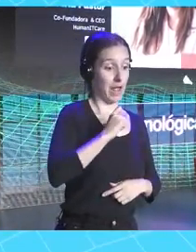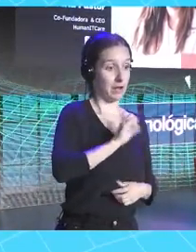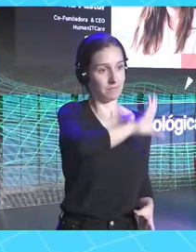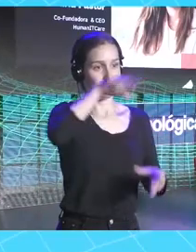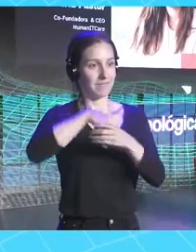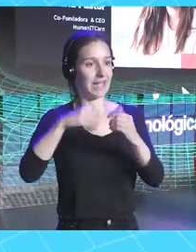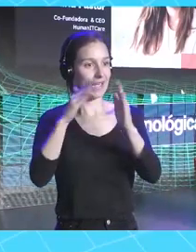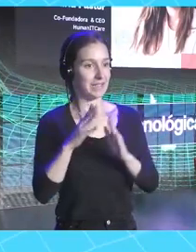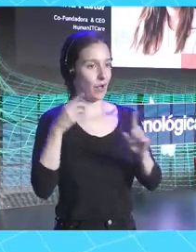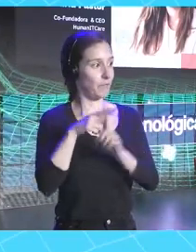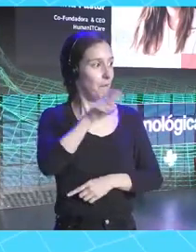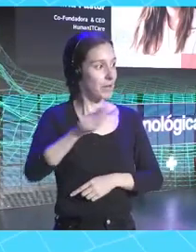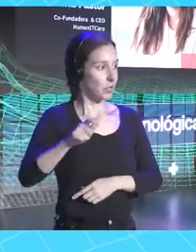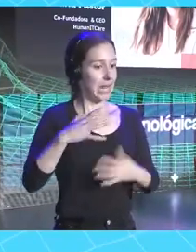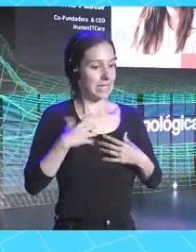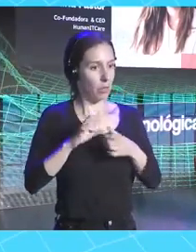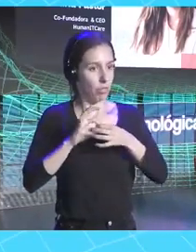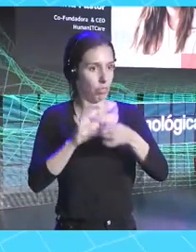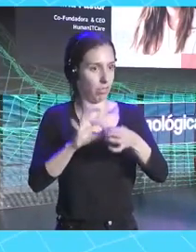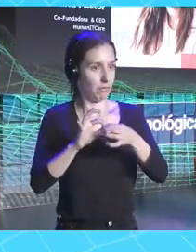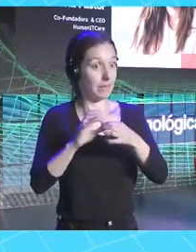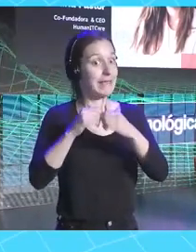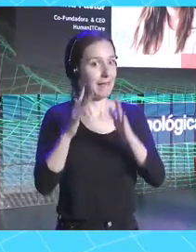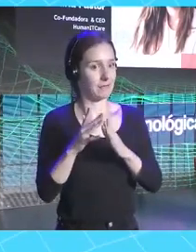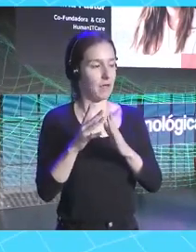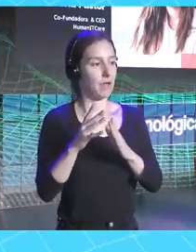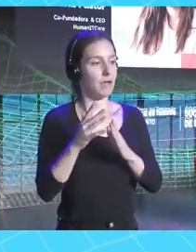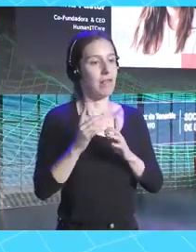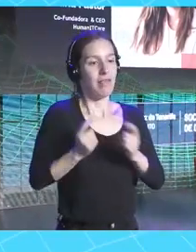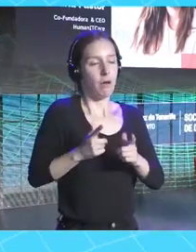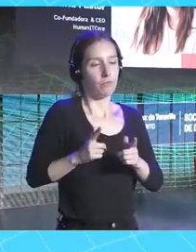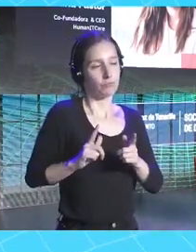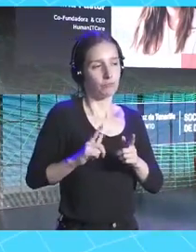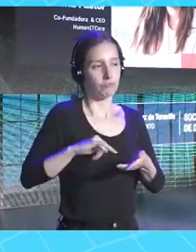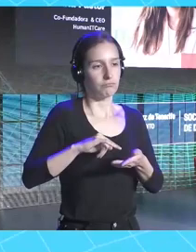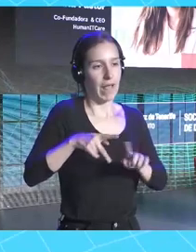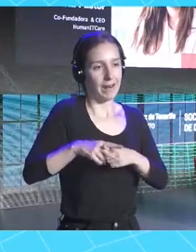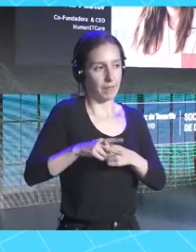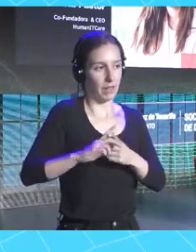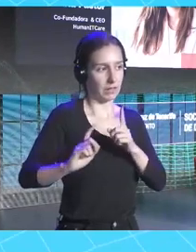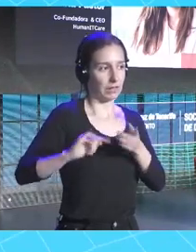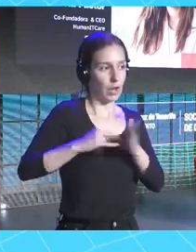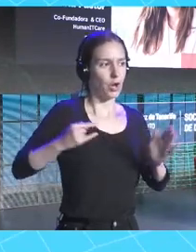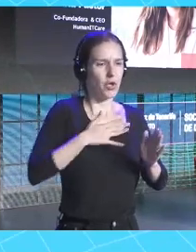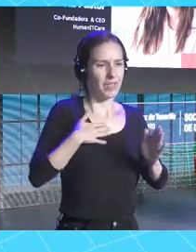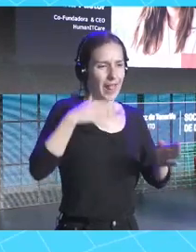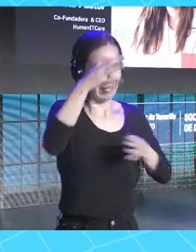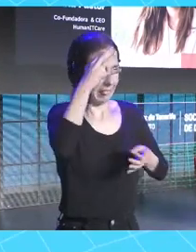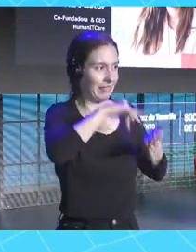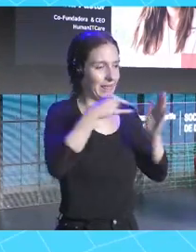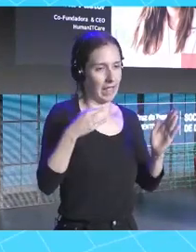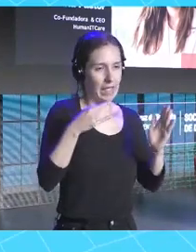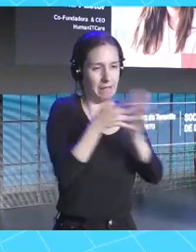de las personas desde sus hogares Nosotros hemos desarrollado una solución muy muy tecnológica Entonces no voy a entrar Quizás mucho en el dt Tecnológico porque Quizás es un pelín